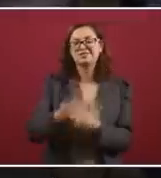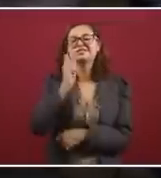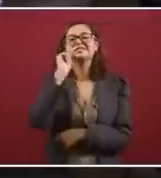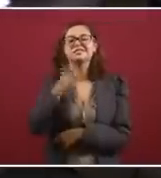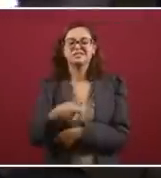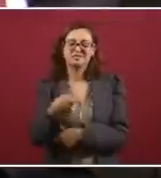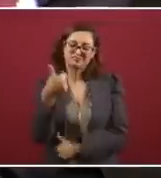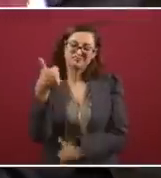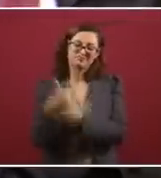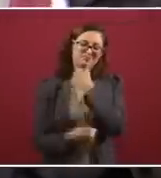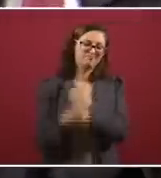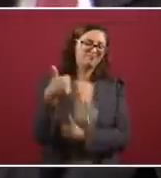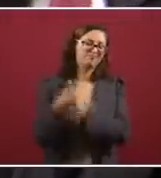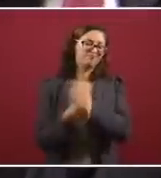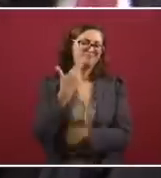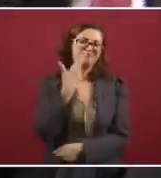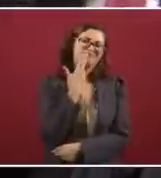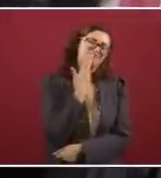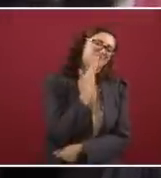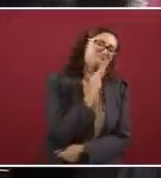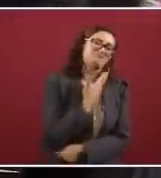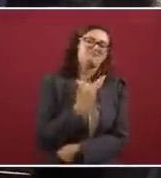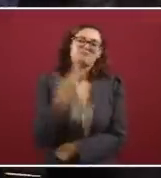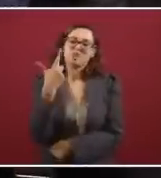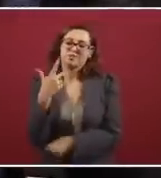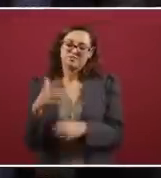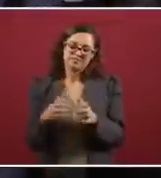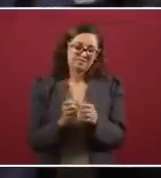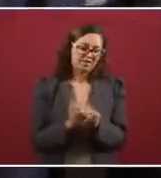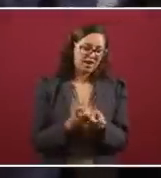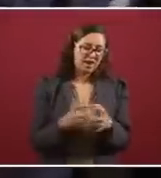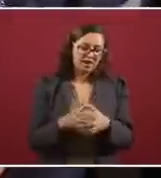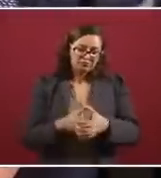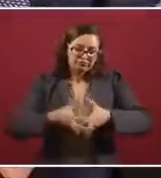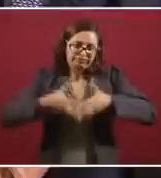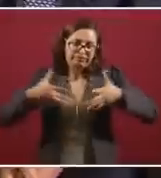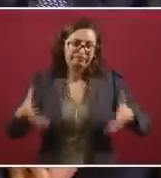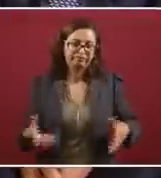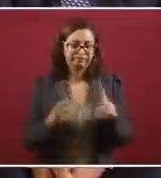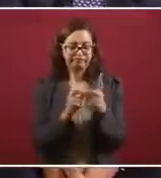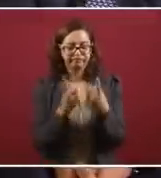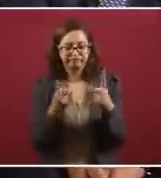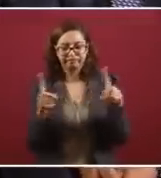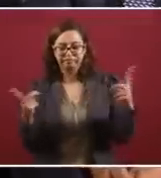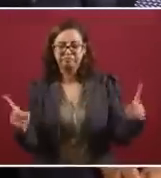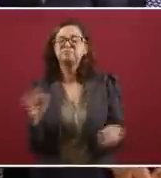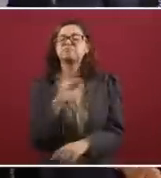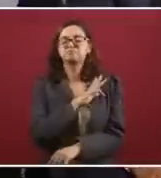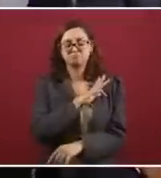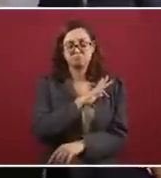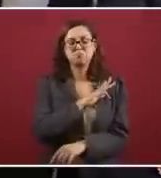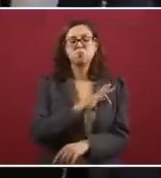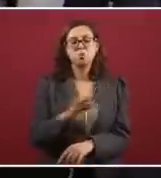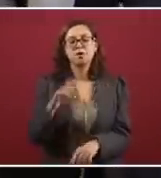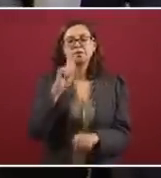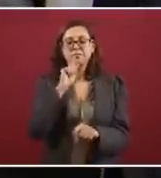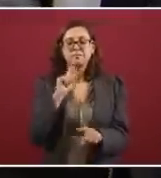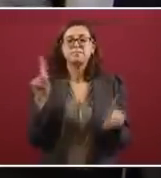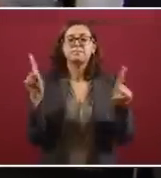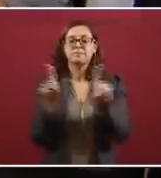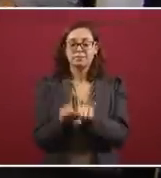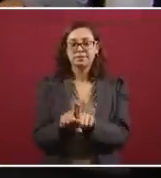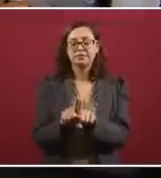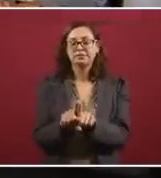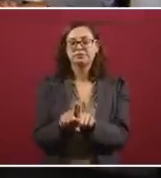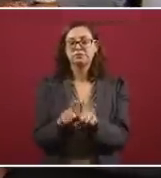largo plazo para competir, para crecer, para desarrollarnos y para al final alcanzar las tasas de crecimiento